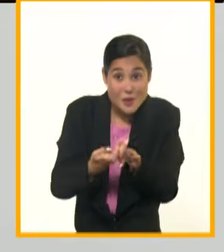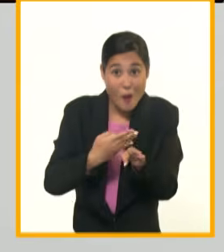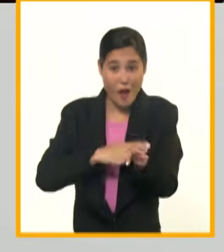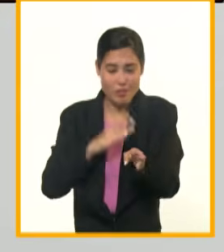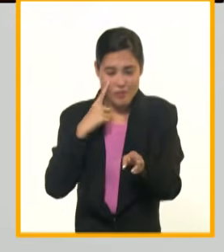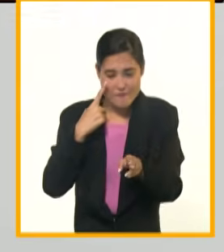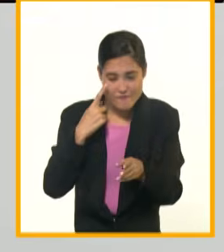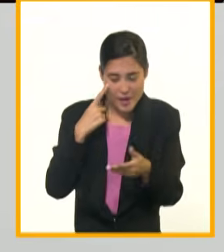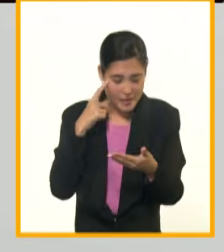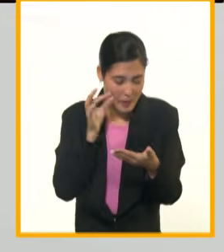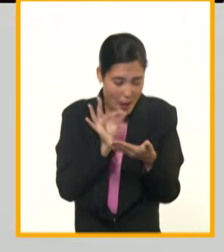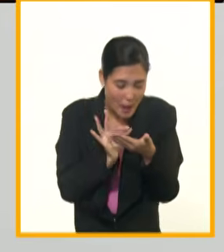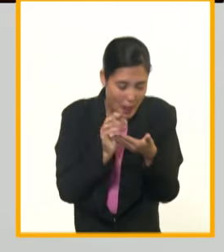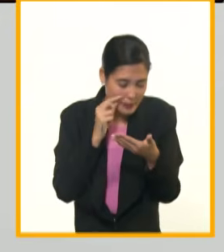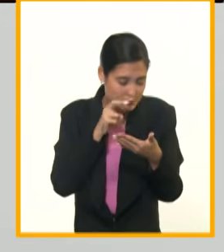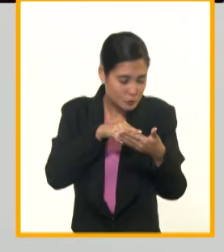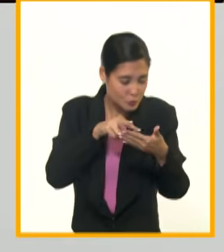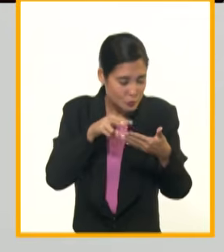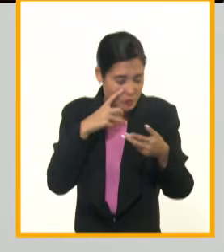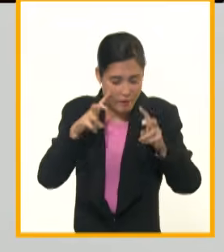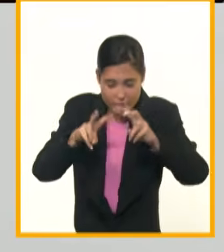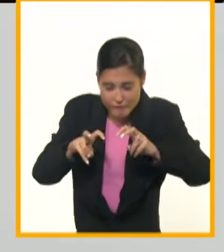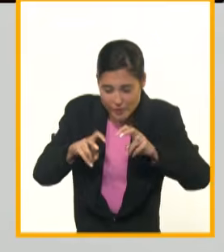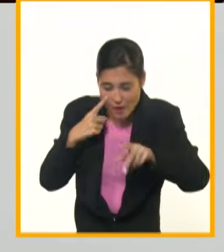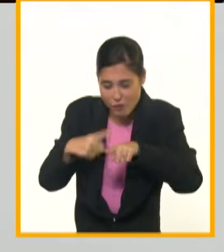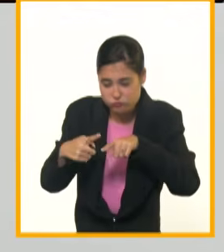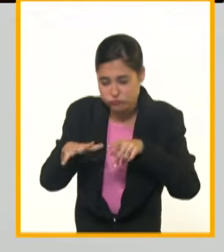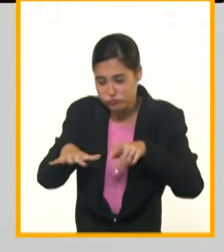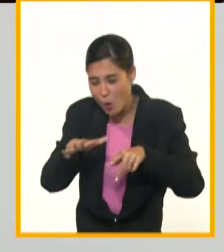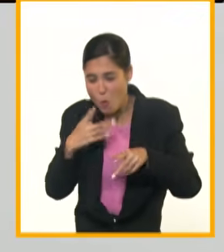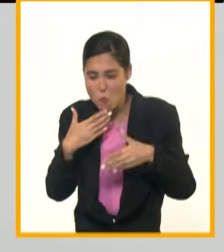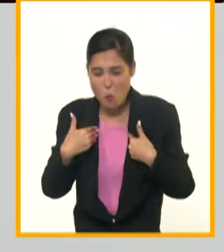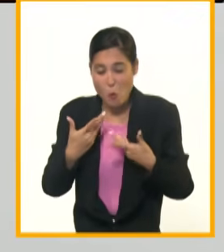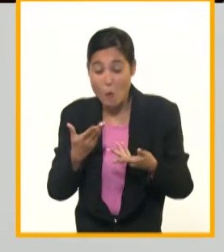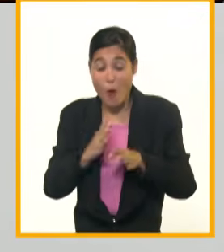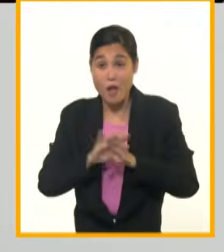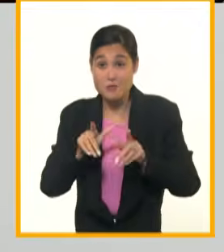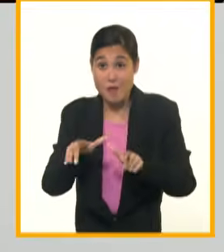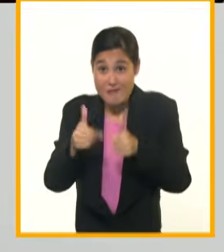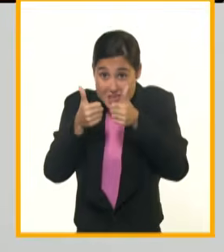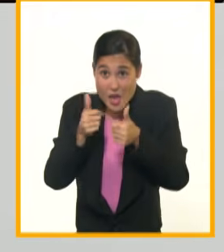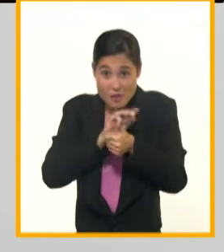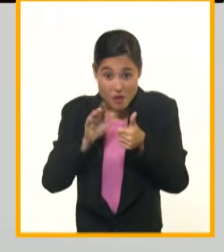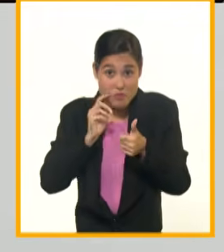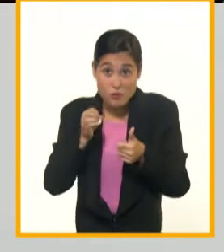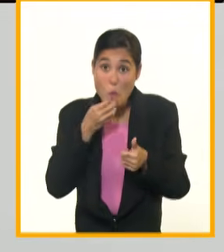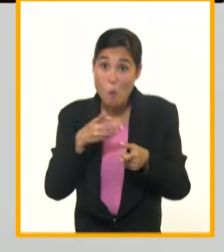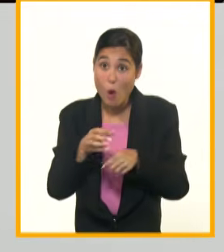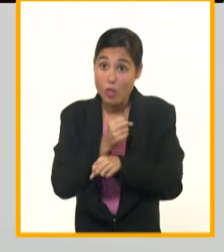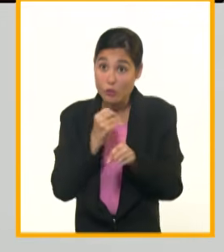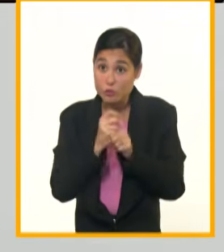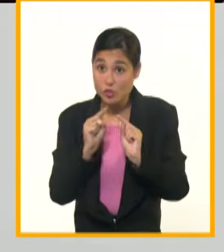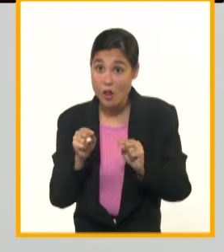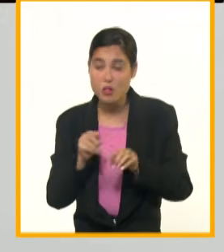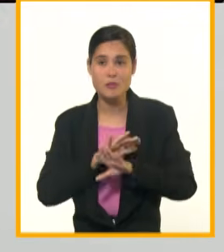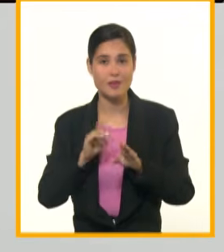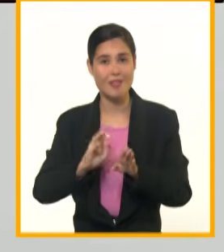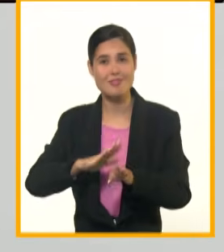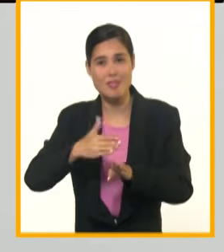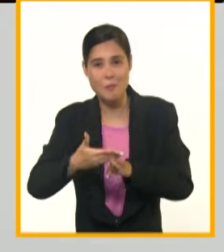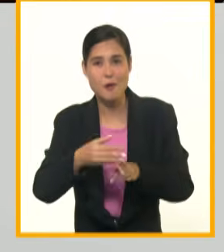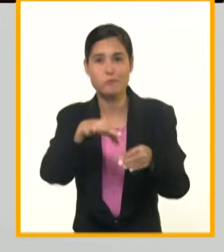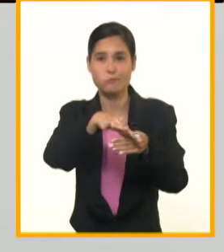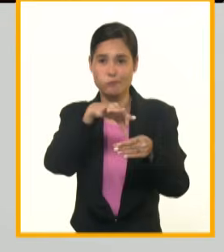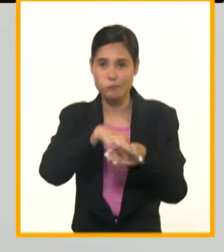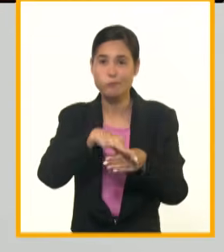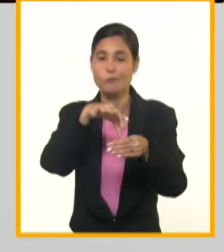vista fitosanitario. O sea que hay un desempeño enfrascado en lograr estos resultados para cumplir en definitiva con el objetivo supremo,